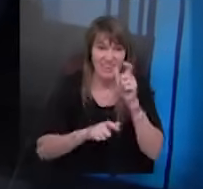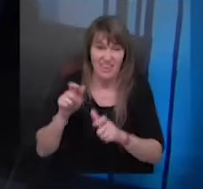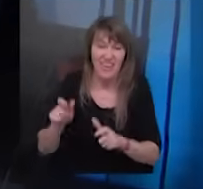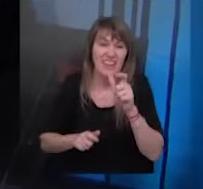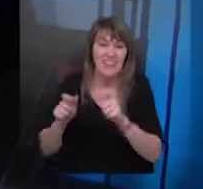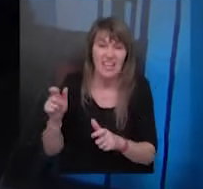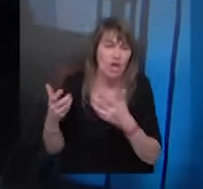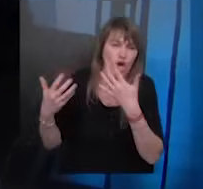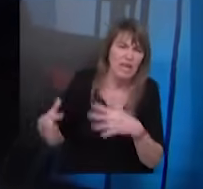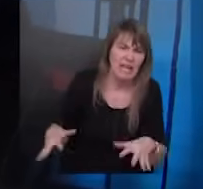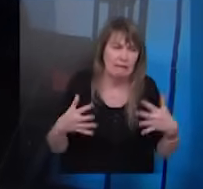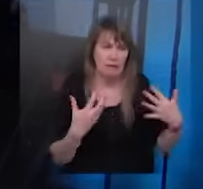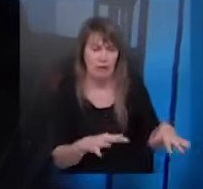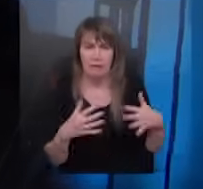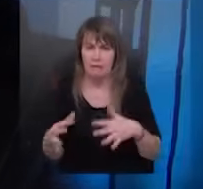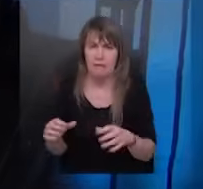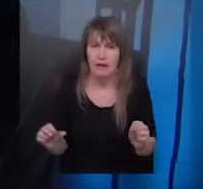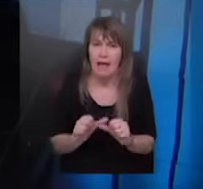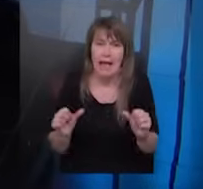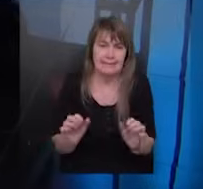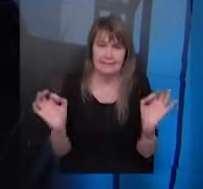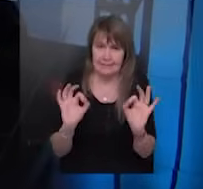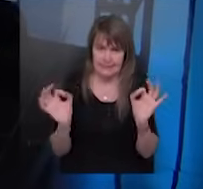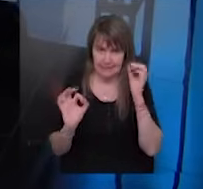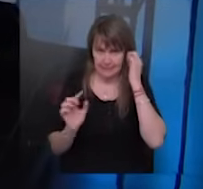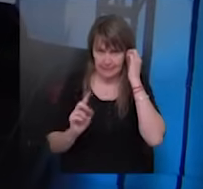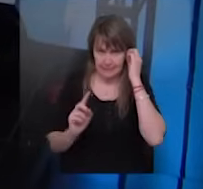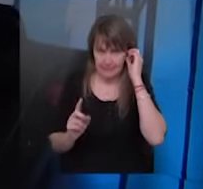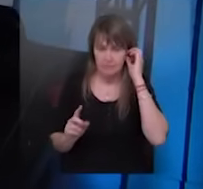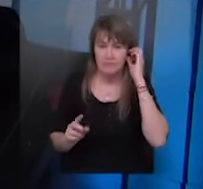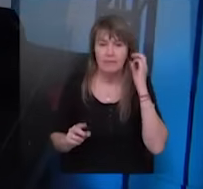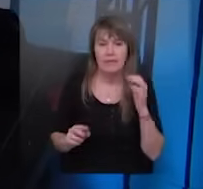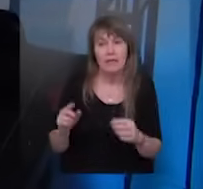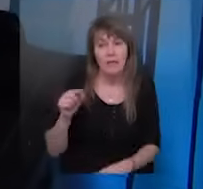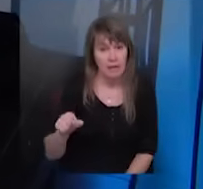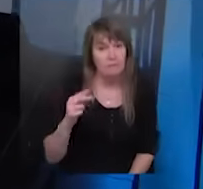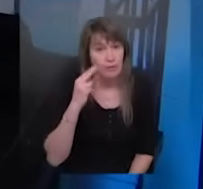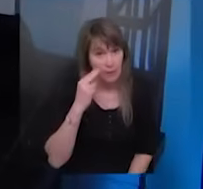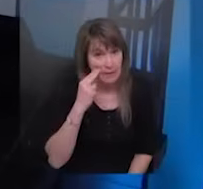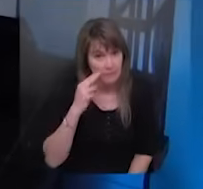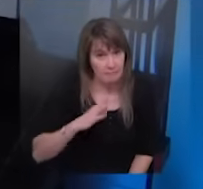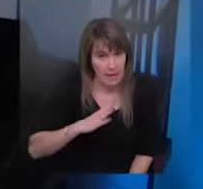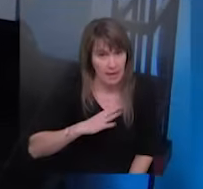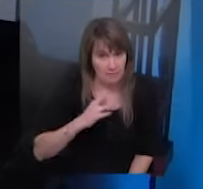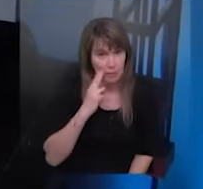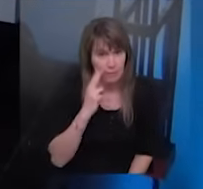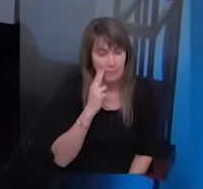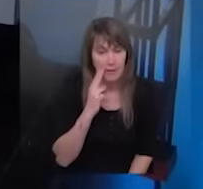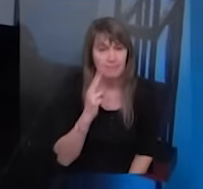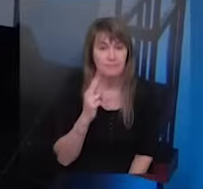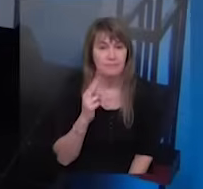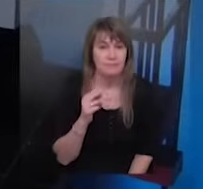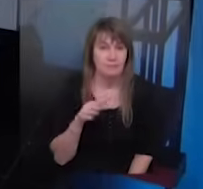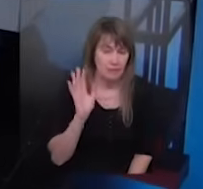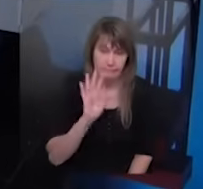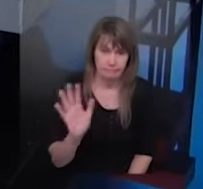gente que lo quiera hacer o lo pueda hacer entonces también hay un problema en ese sentido eh Nada la dejo por